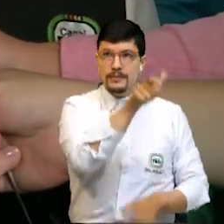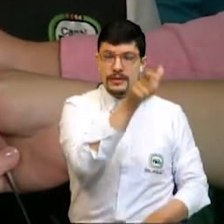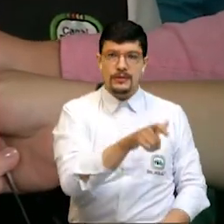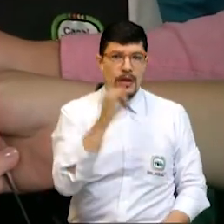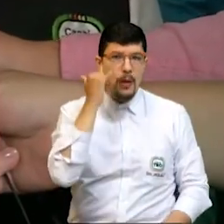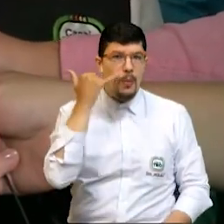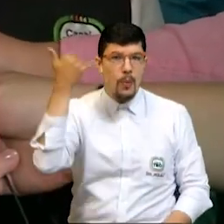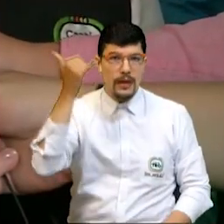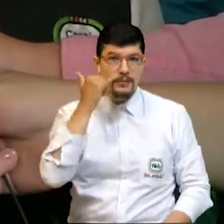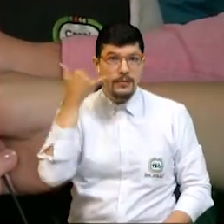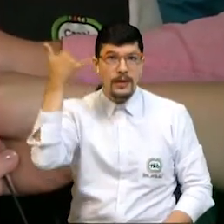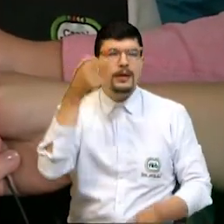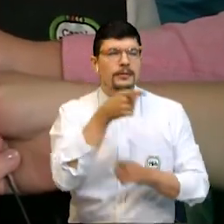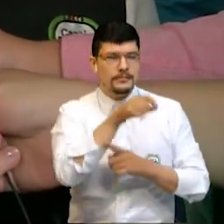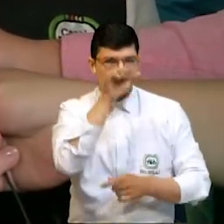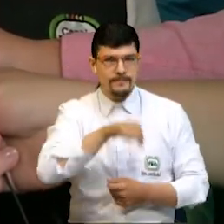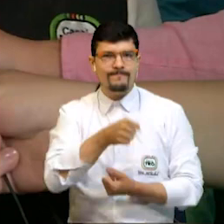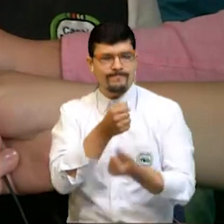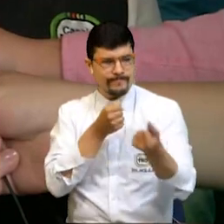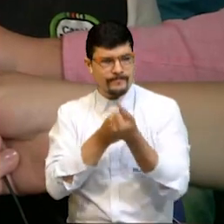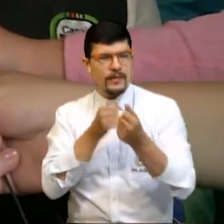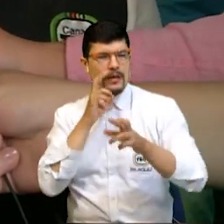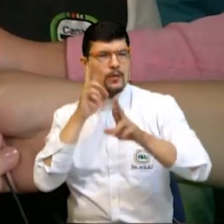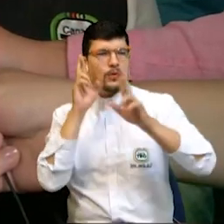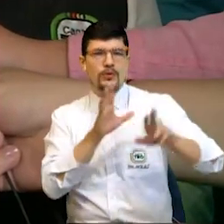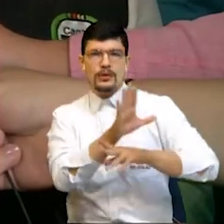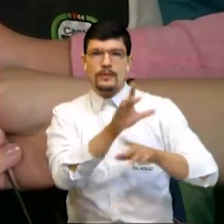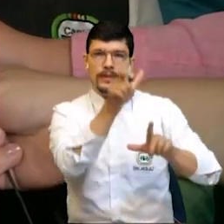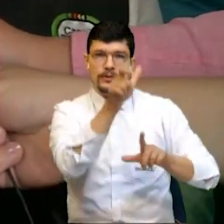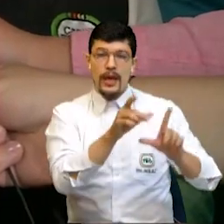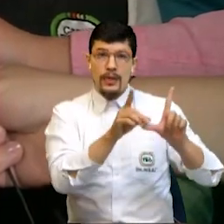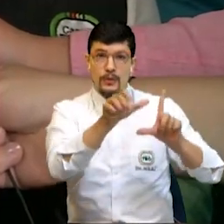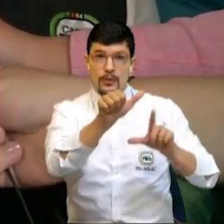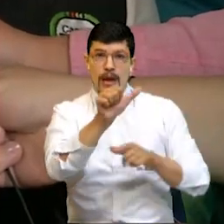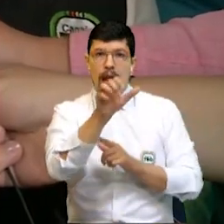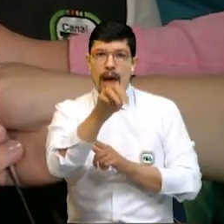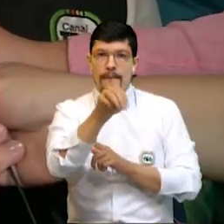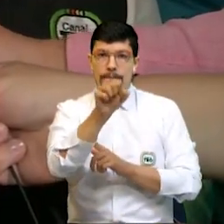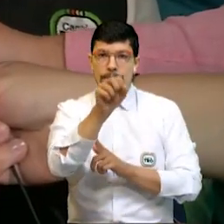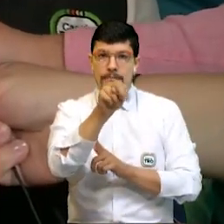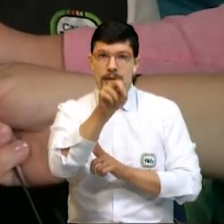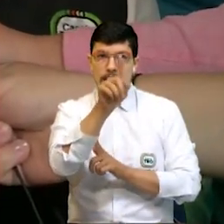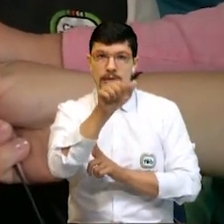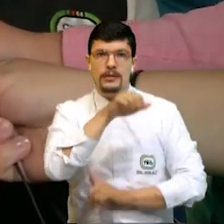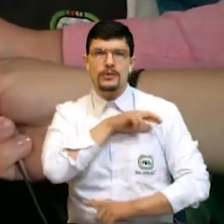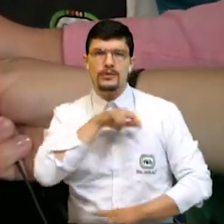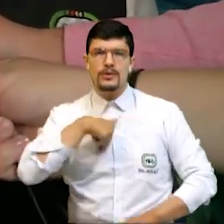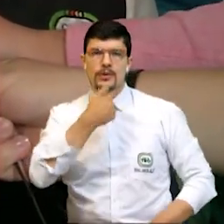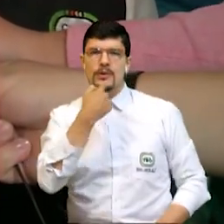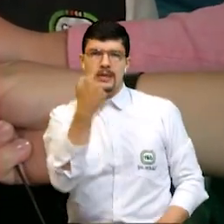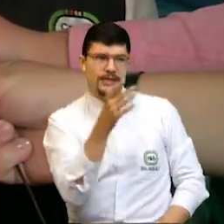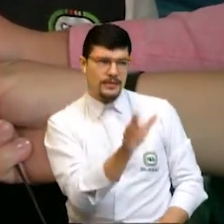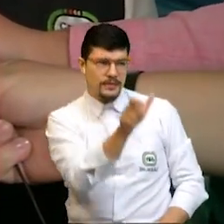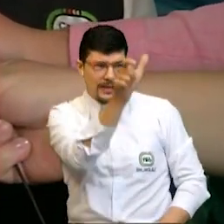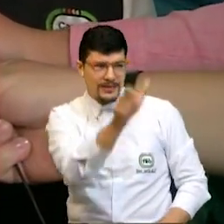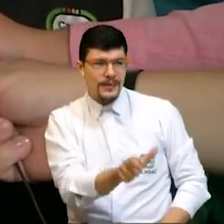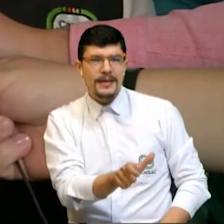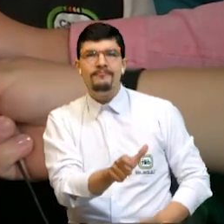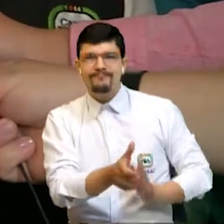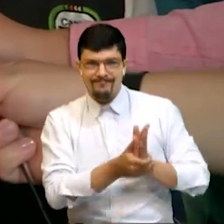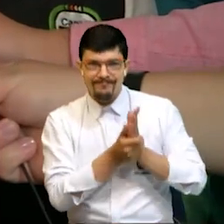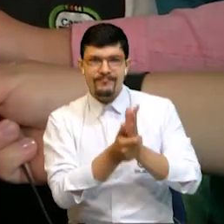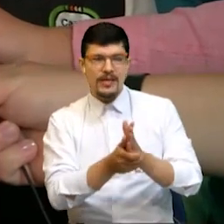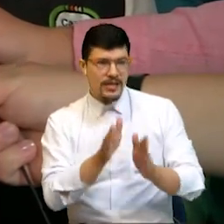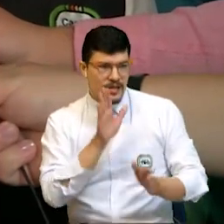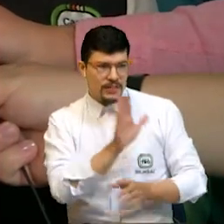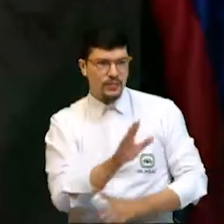carlos cárdenas le da un espaldarazo un reconocimiento a la doctora amanda que como lo hemos dicho es una mujer que tiene el pergamino que tiene las